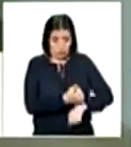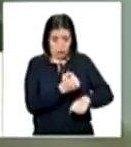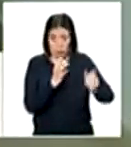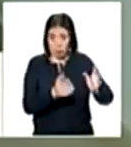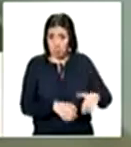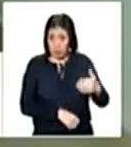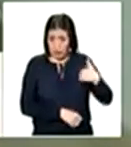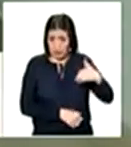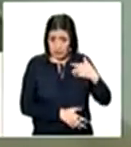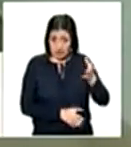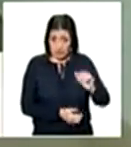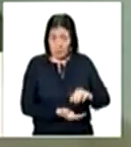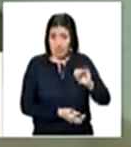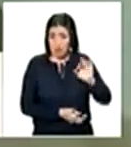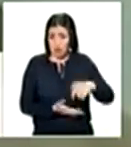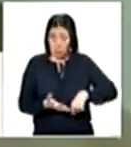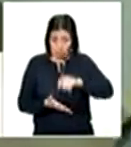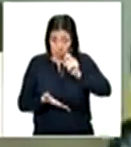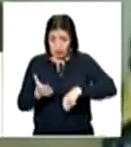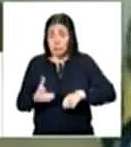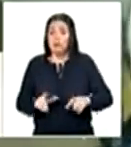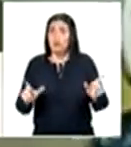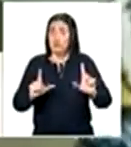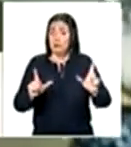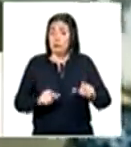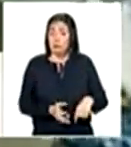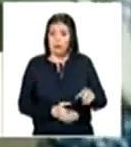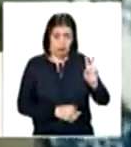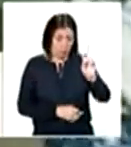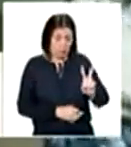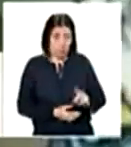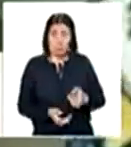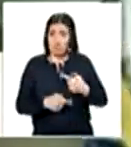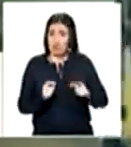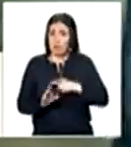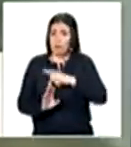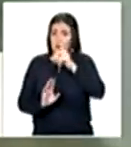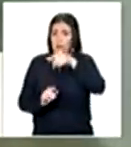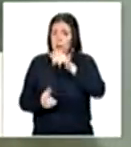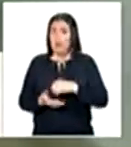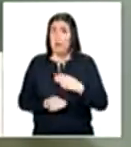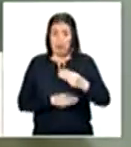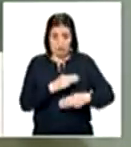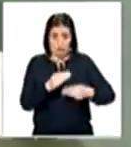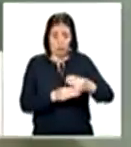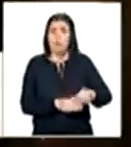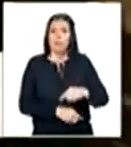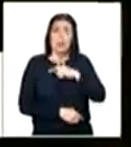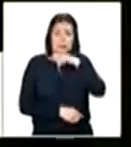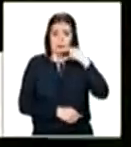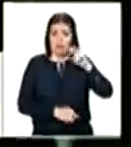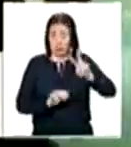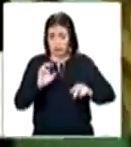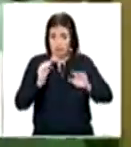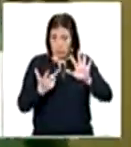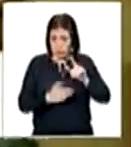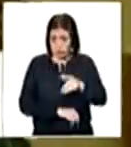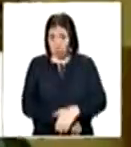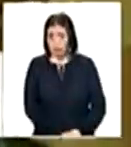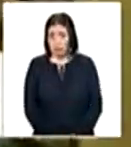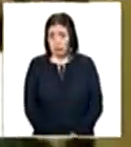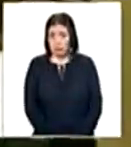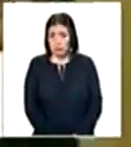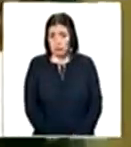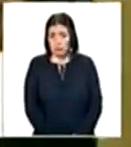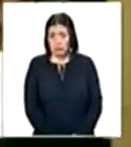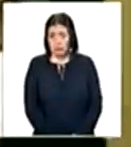Maradona, firmó un contrato con una televisora venezolana para conducir un programa durante el Mundial de Rusia 2018. Militar y se disponen